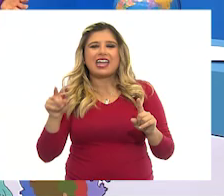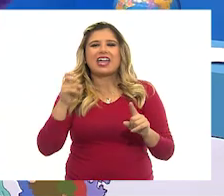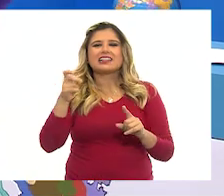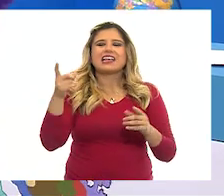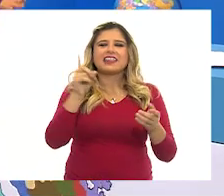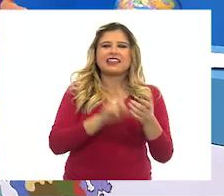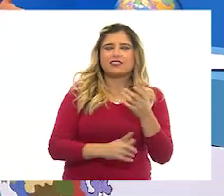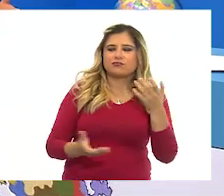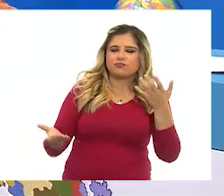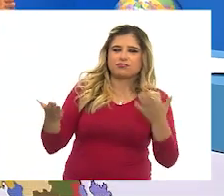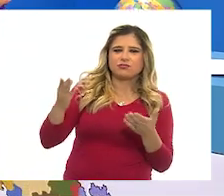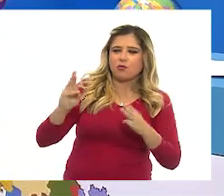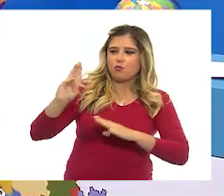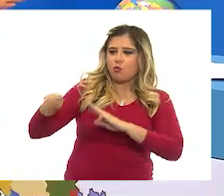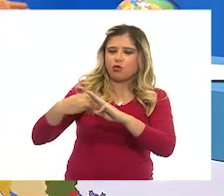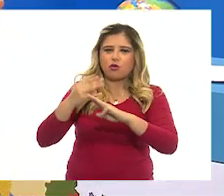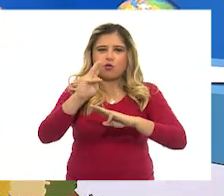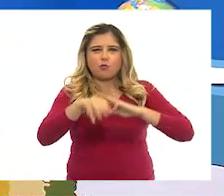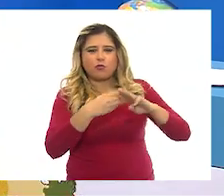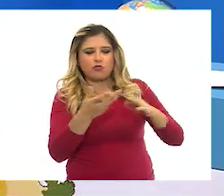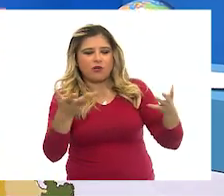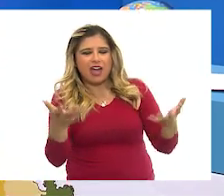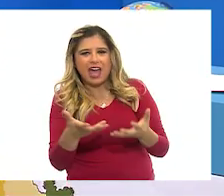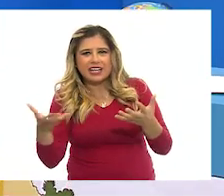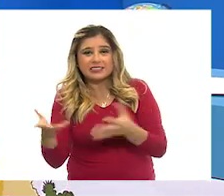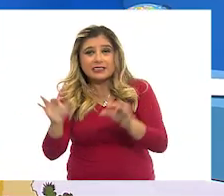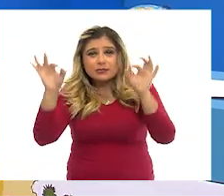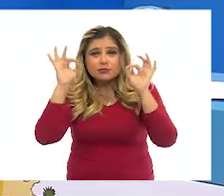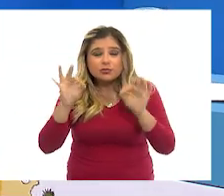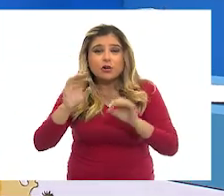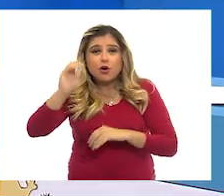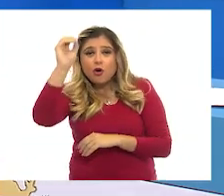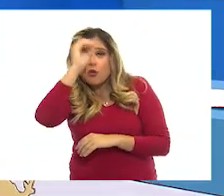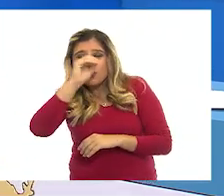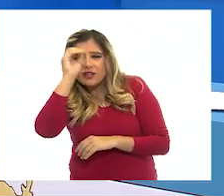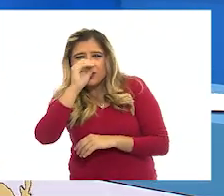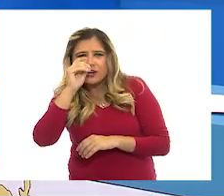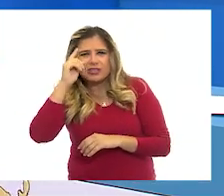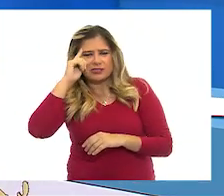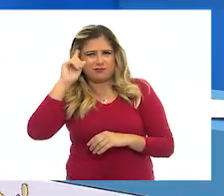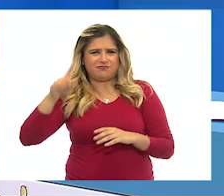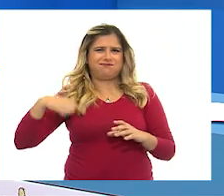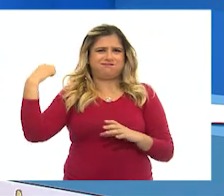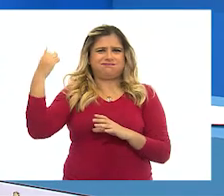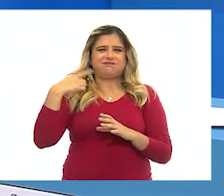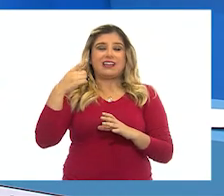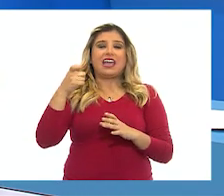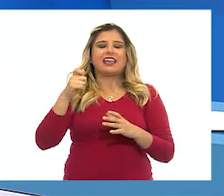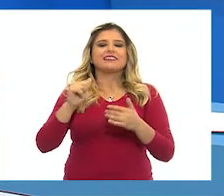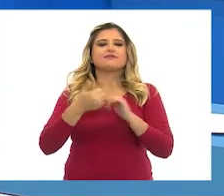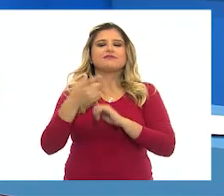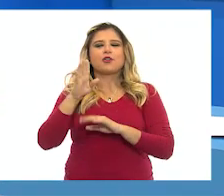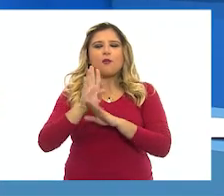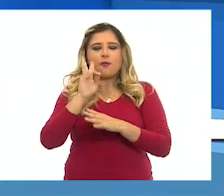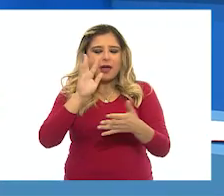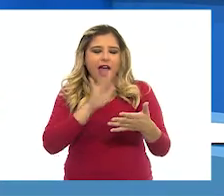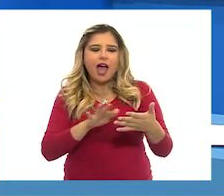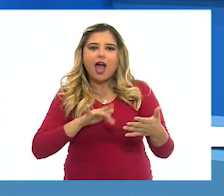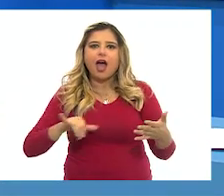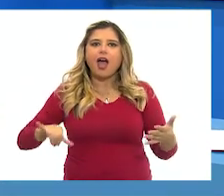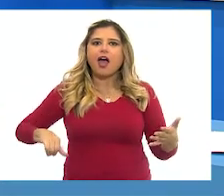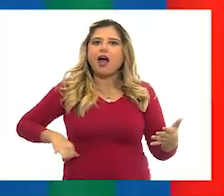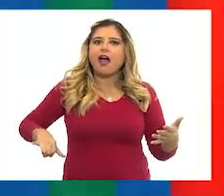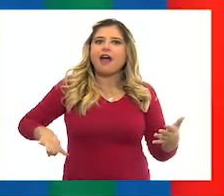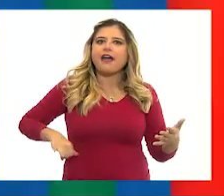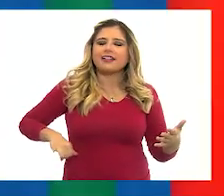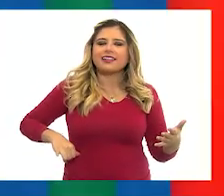vacilación entre ambos mundos y entre los hechos concretos y las opiniones descabelladas vuelven atractiva la narración. Ay, ahora